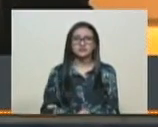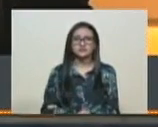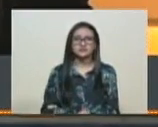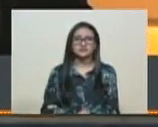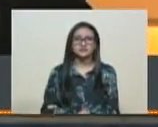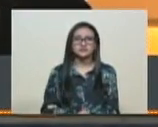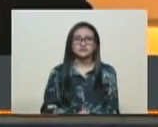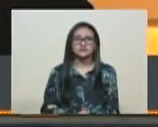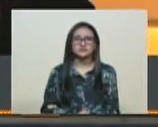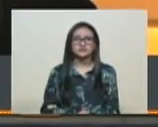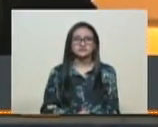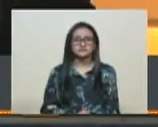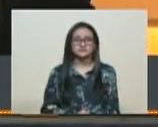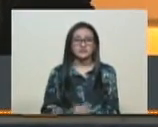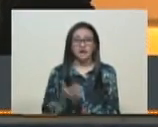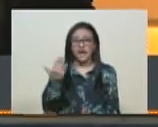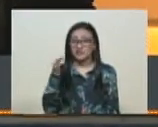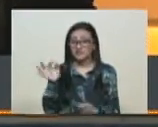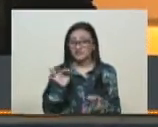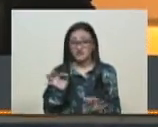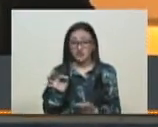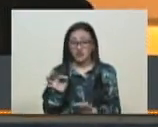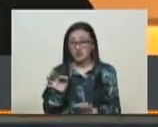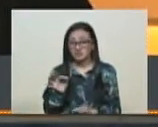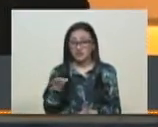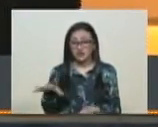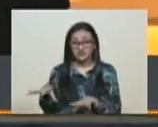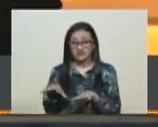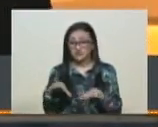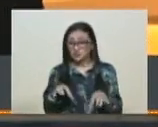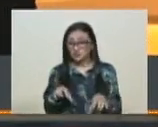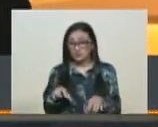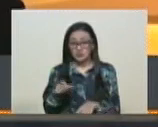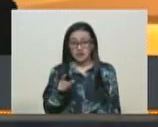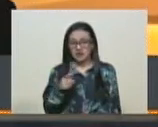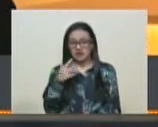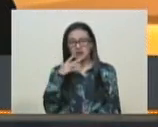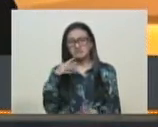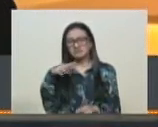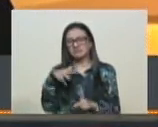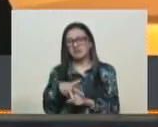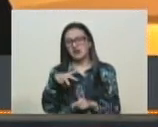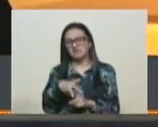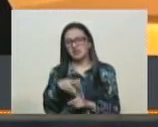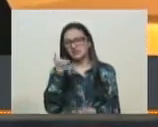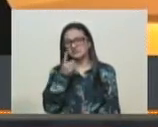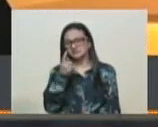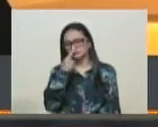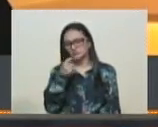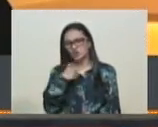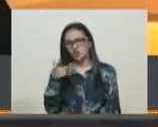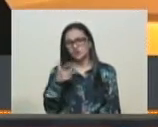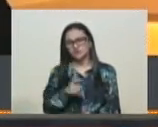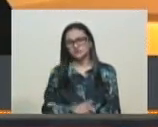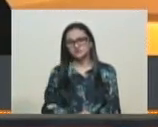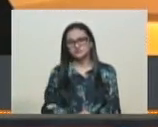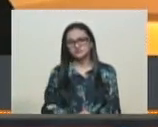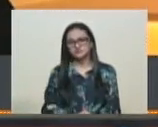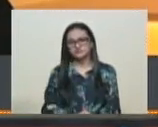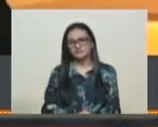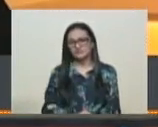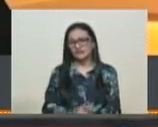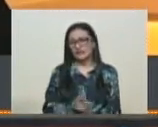que en los modelos neoliberales no solamente son invisibilizados, sino que son cargados con más